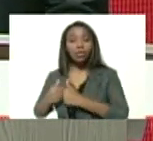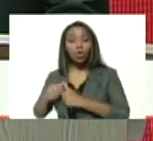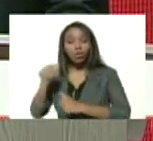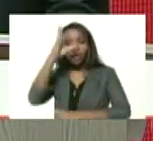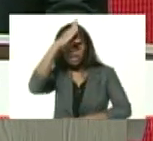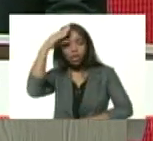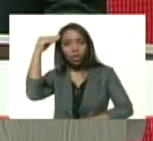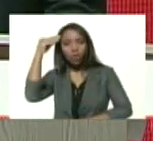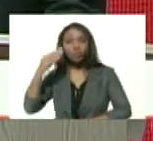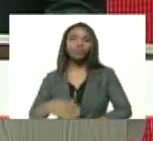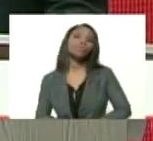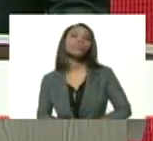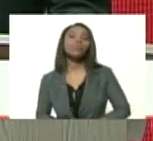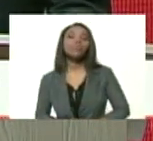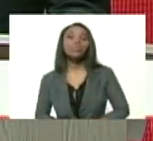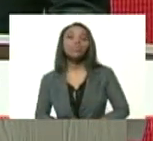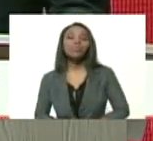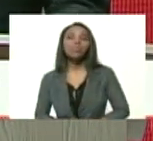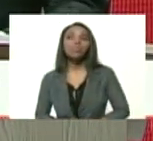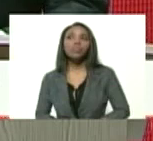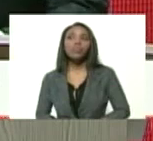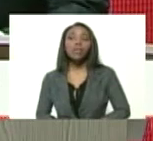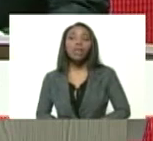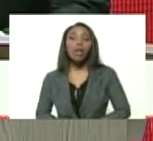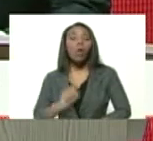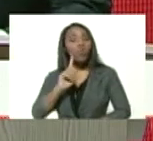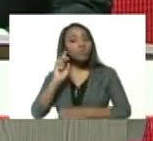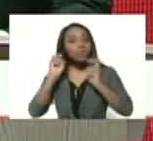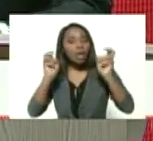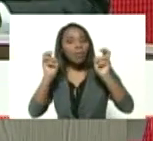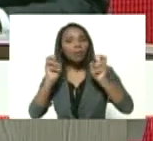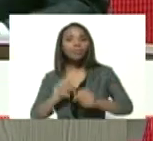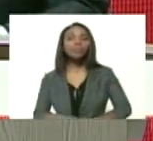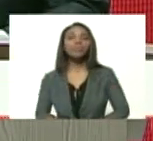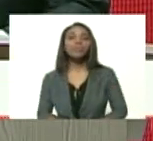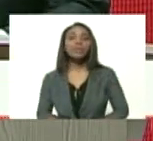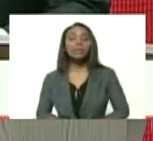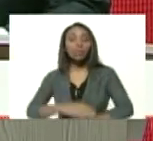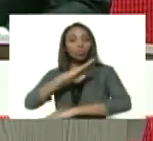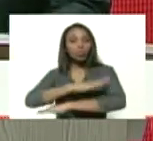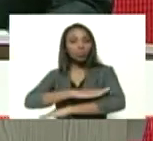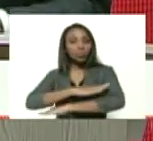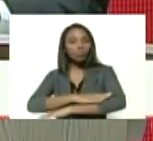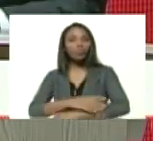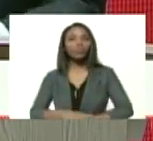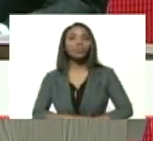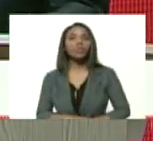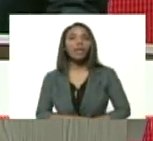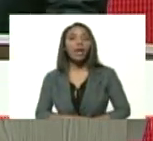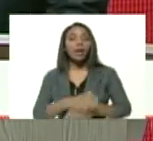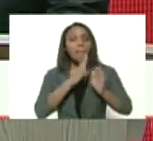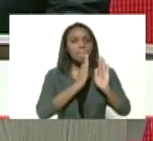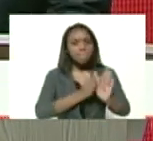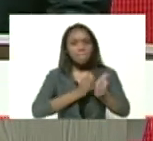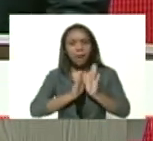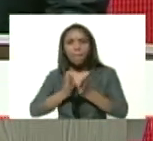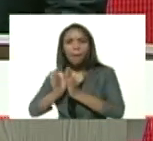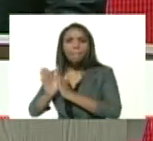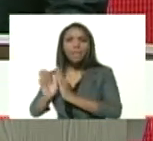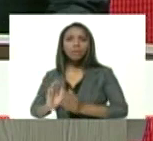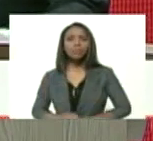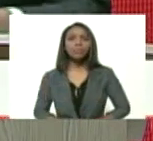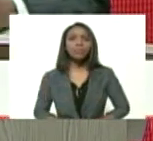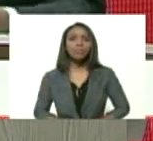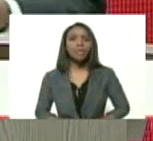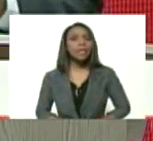Donald Trump. Y hay un epicentro de acción, de planificación,